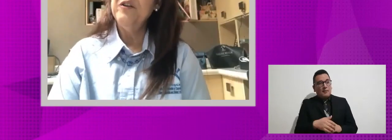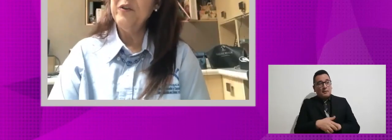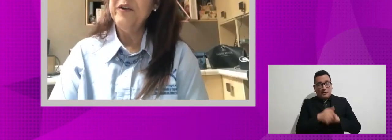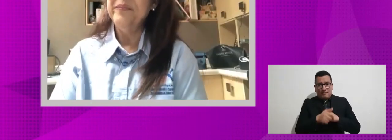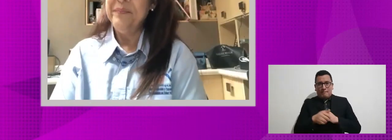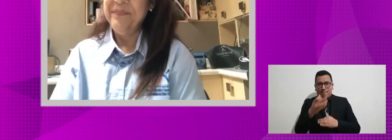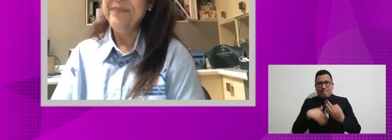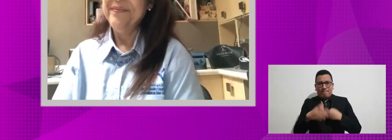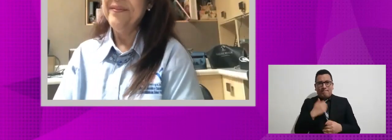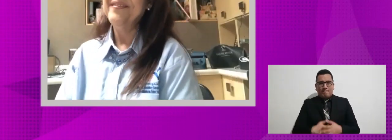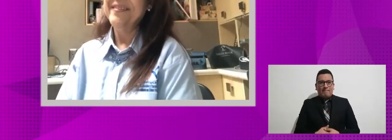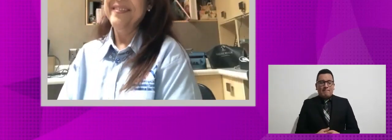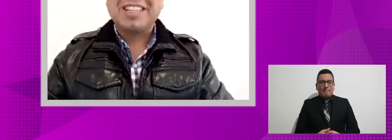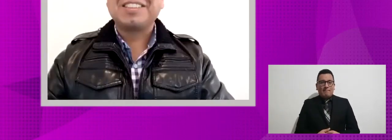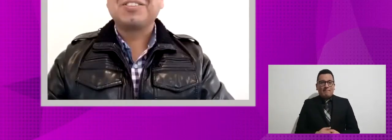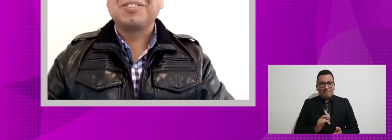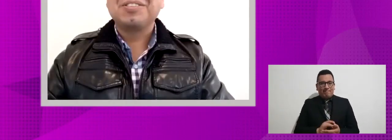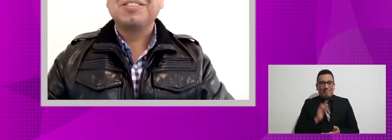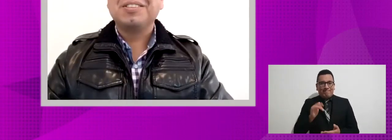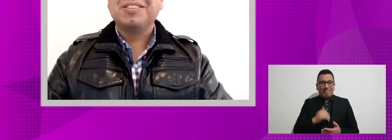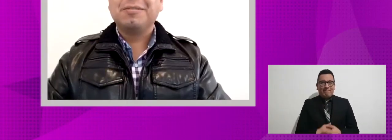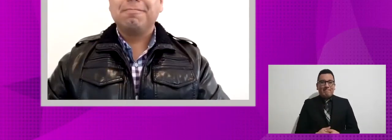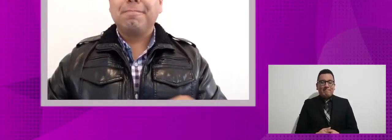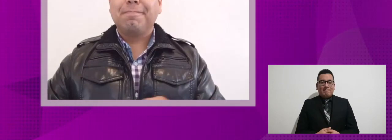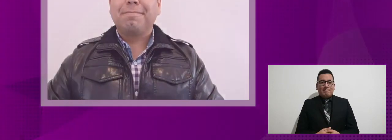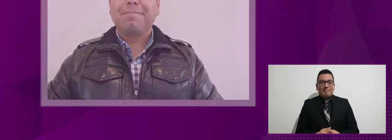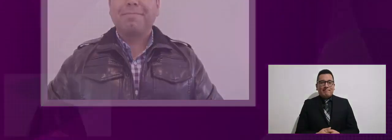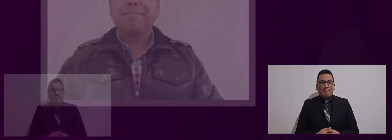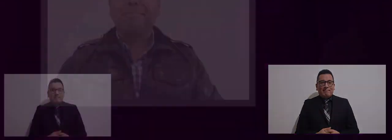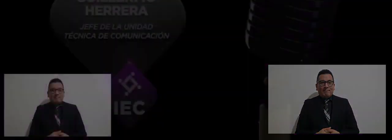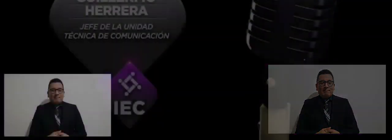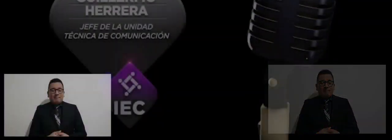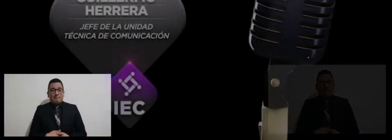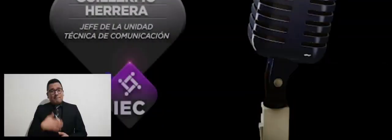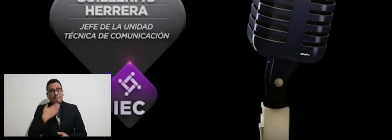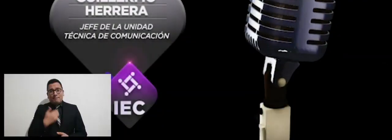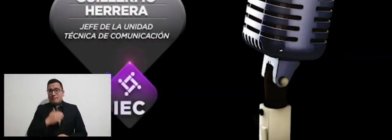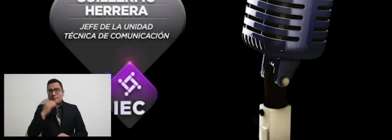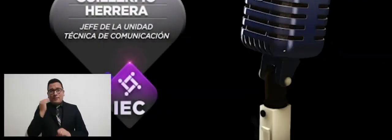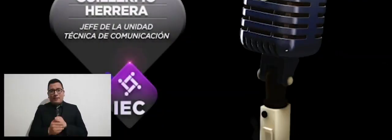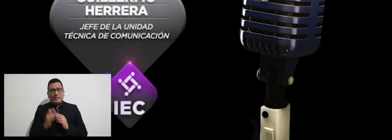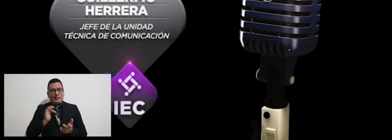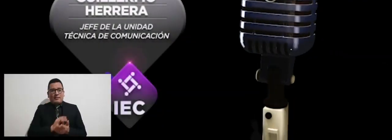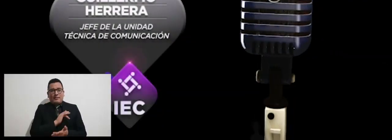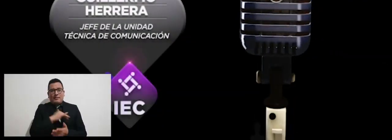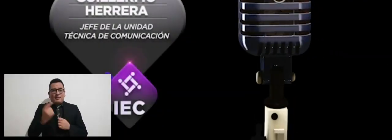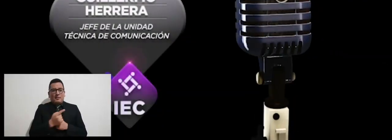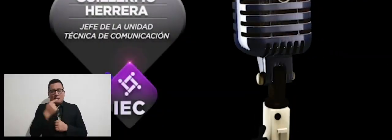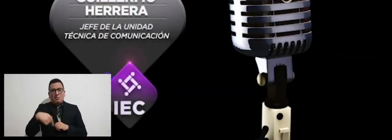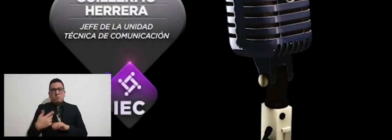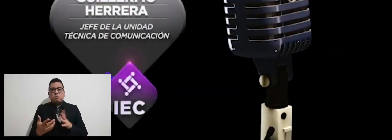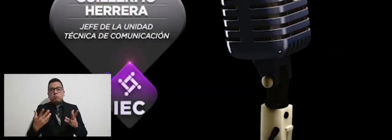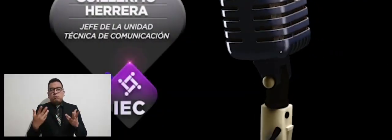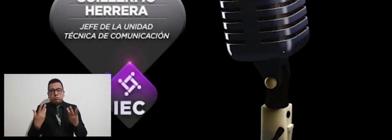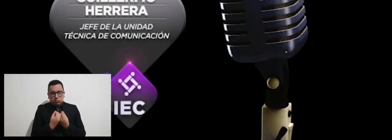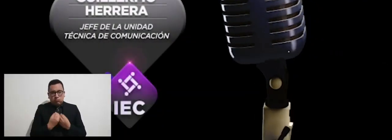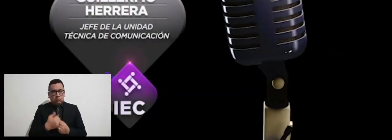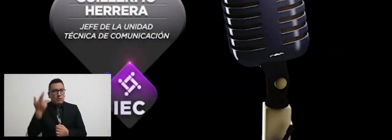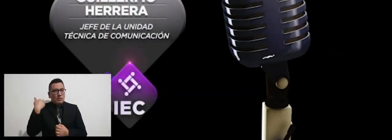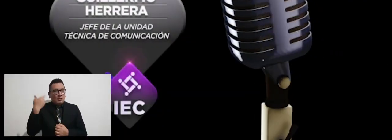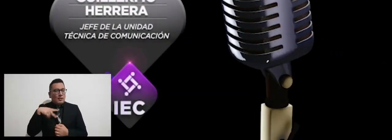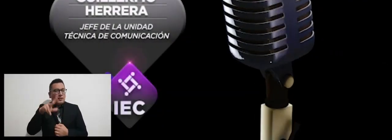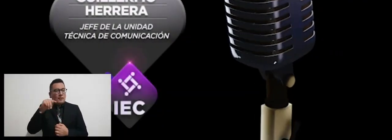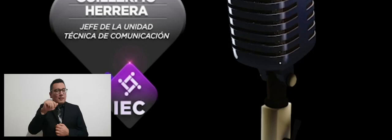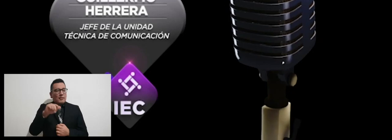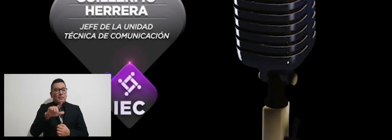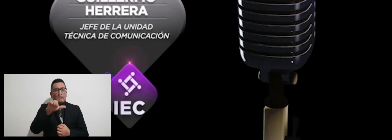el teleauditorio. Muchas gracias a todos. Adiós. Y bueno, fue todo. Muchísimas gracias por haber estado aquí con nosotros en su programa